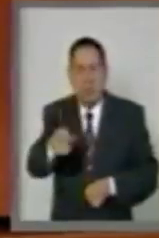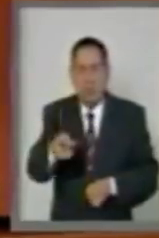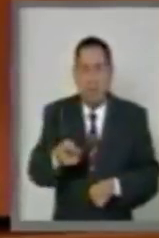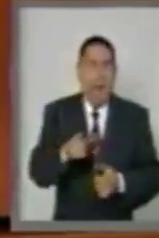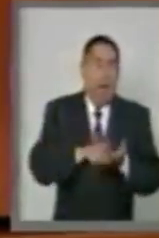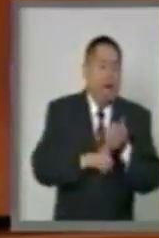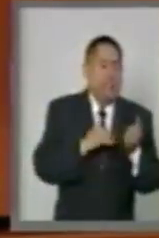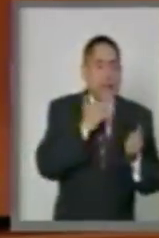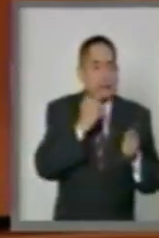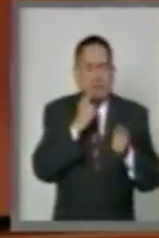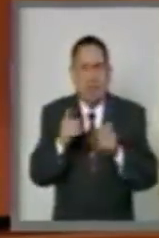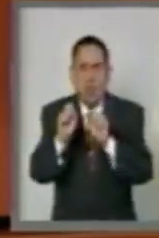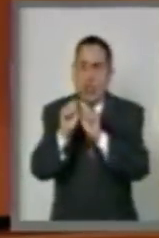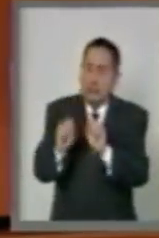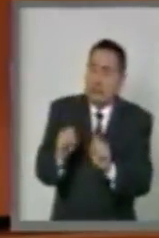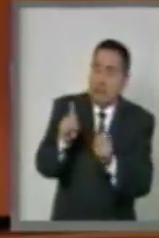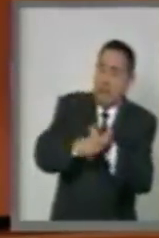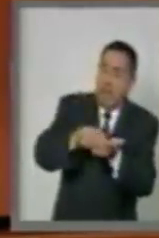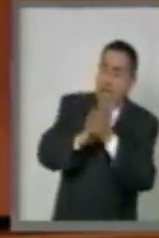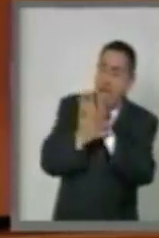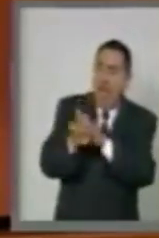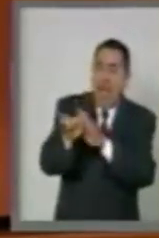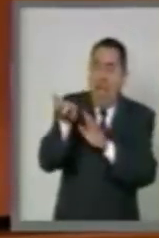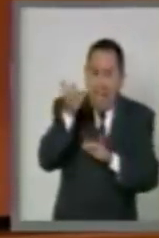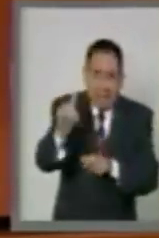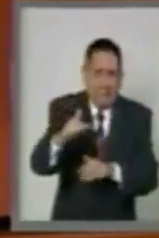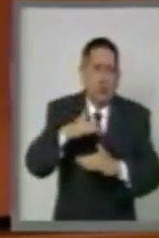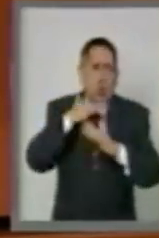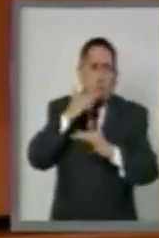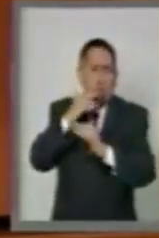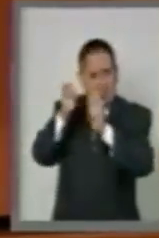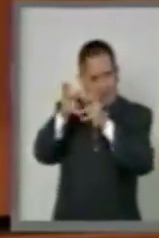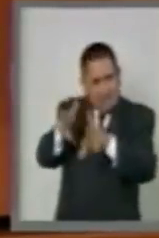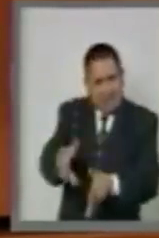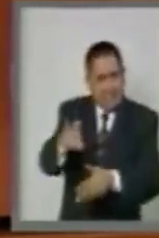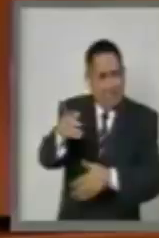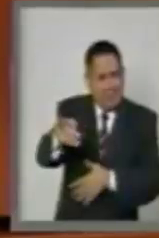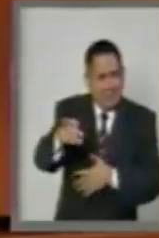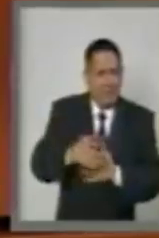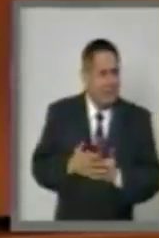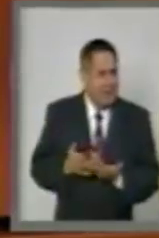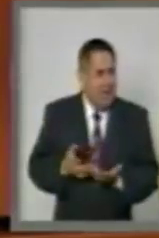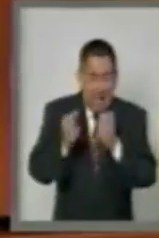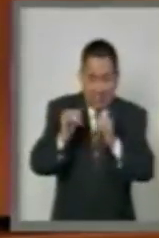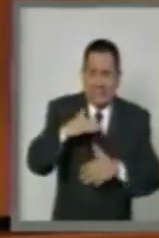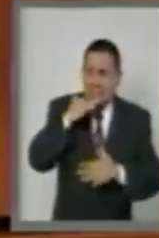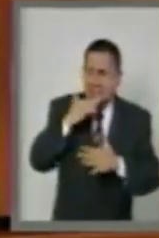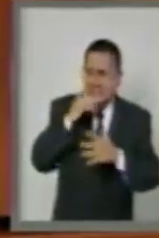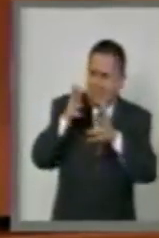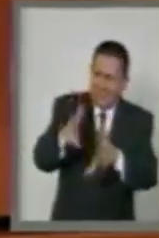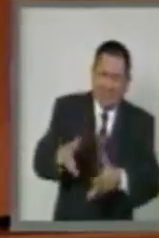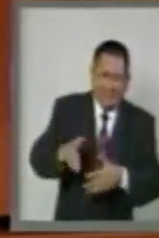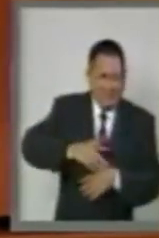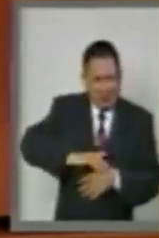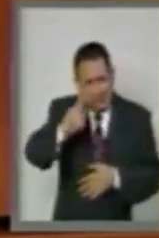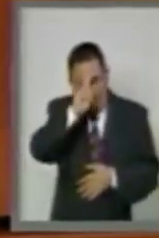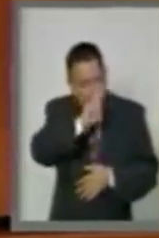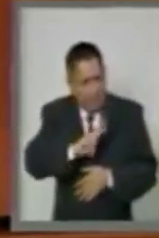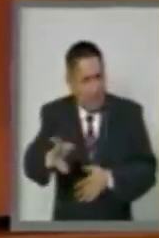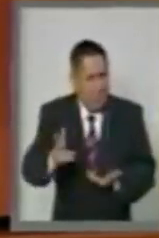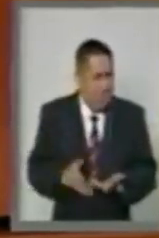hay corrupción, no, el sistema es el sistema de la corrupción. Vivimos en un sistema